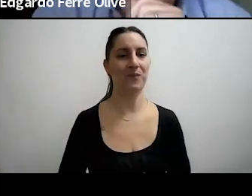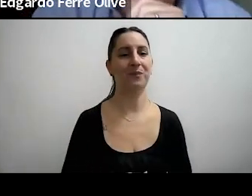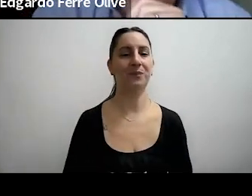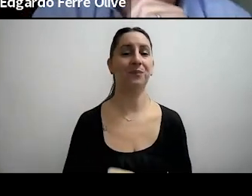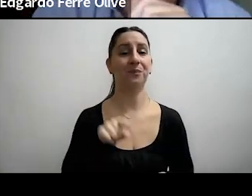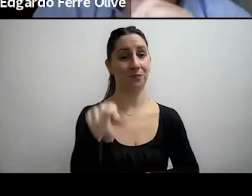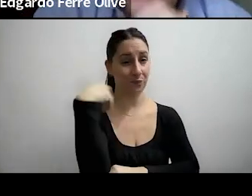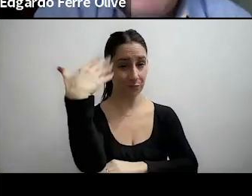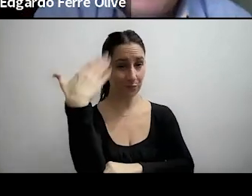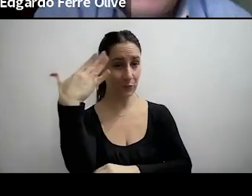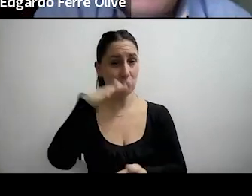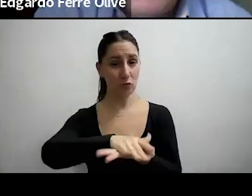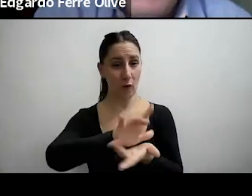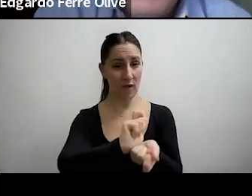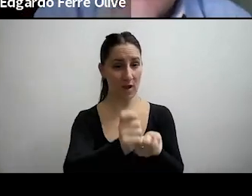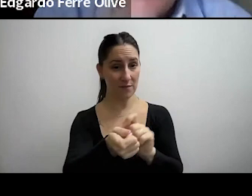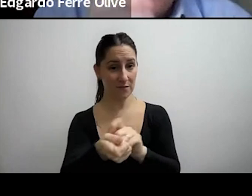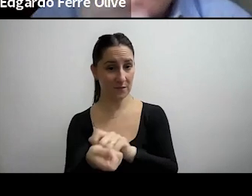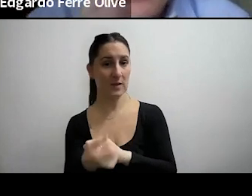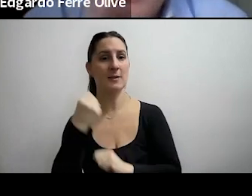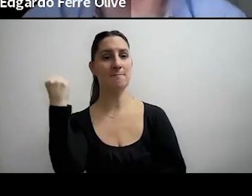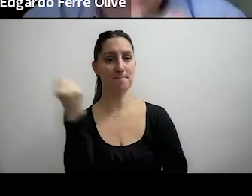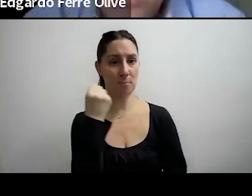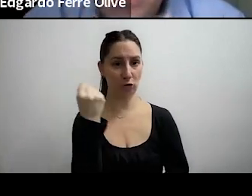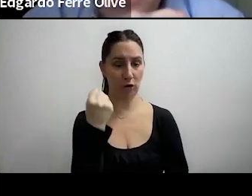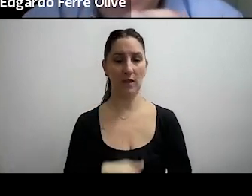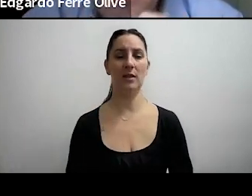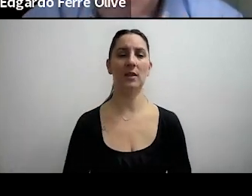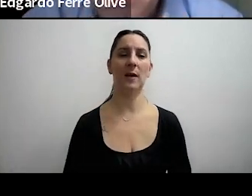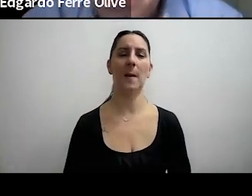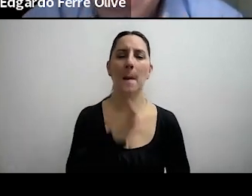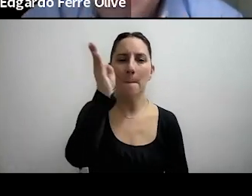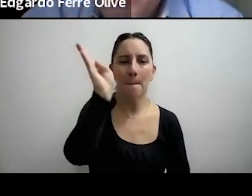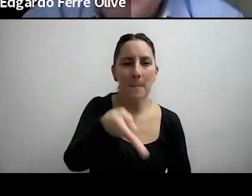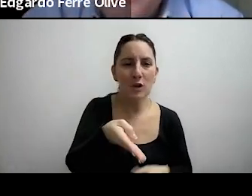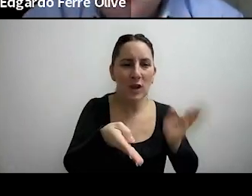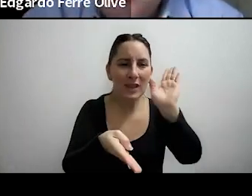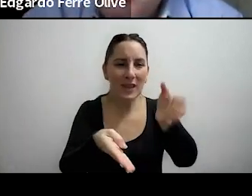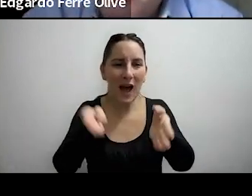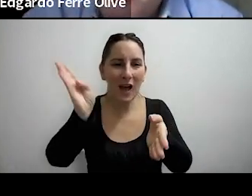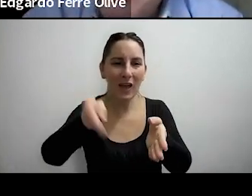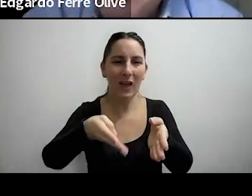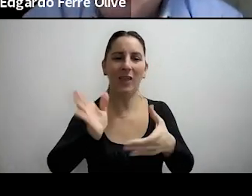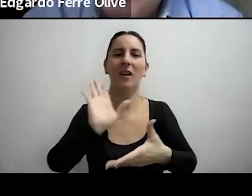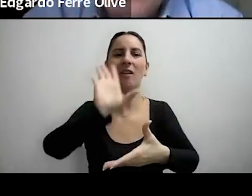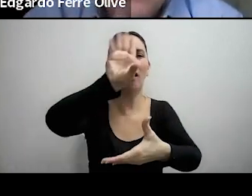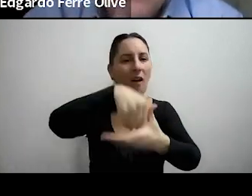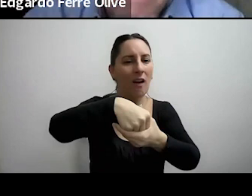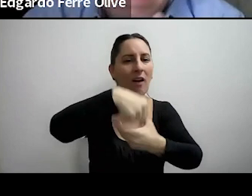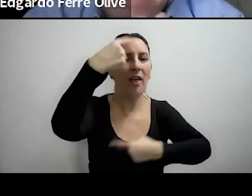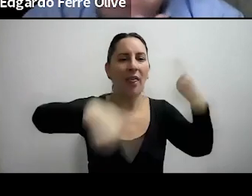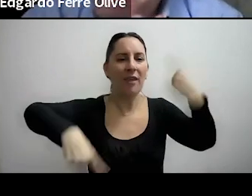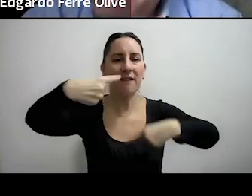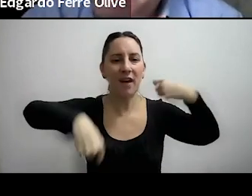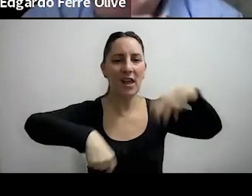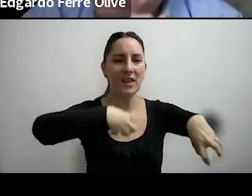tendencias de reforma, fíjense la importancia de los porcentuales de participación de los distintos sectores en